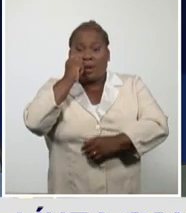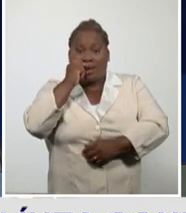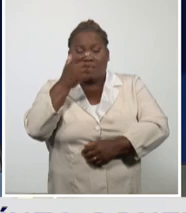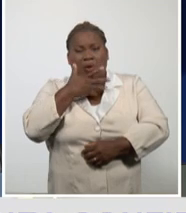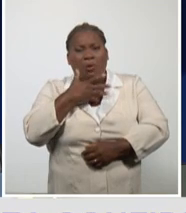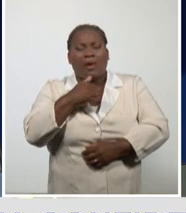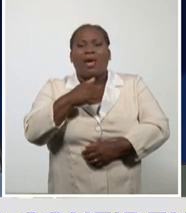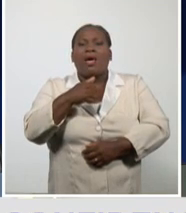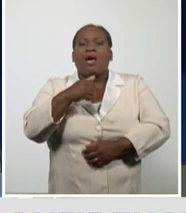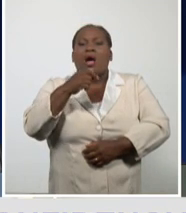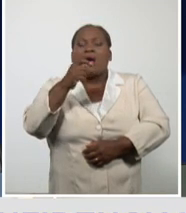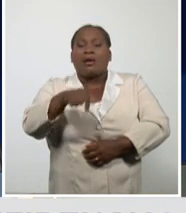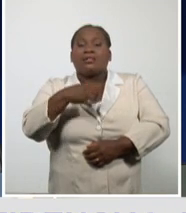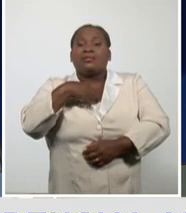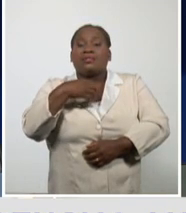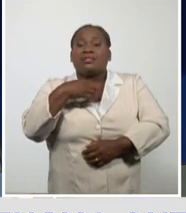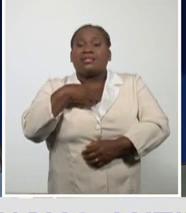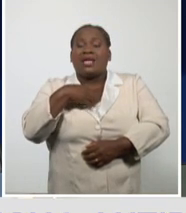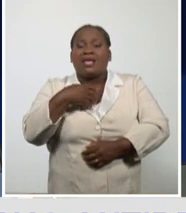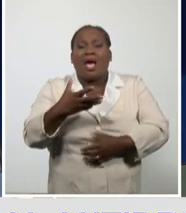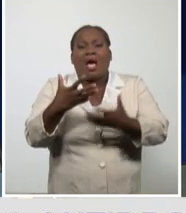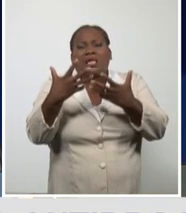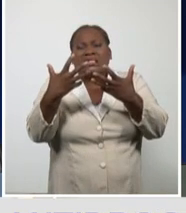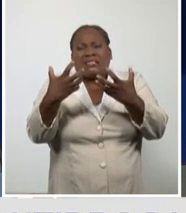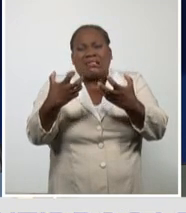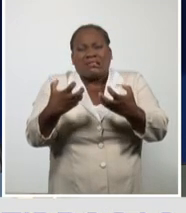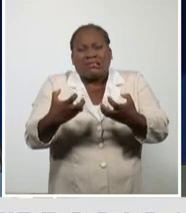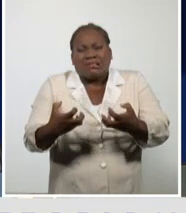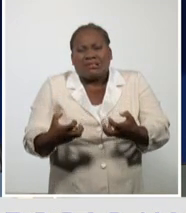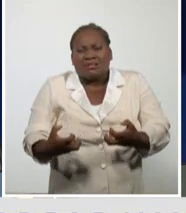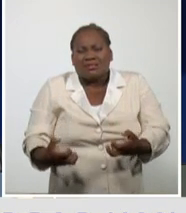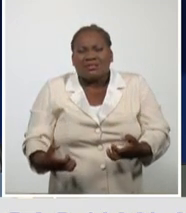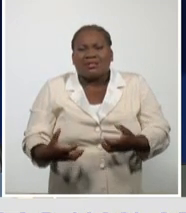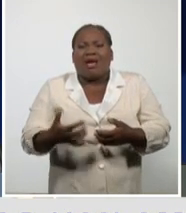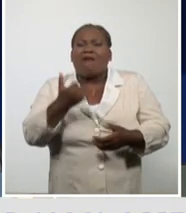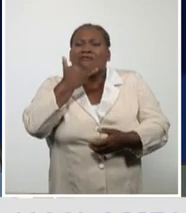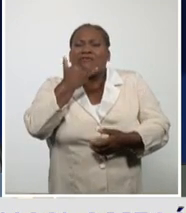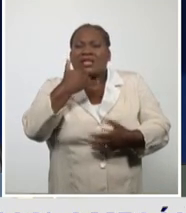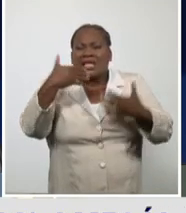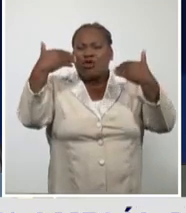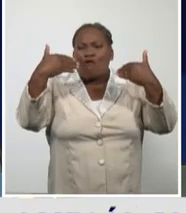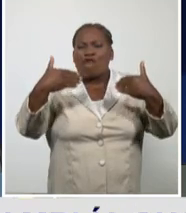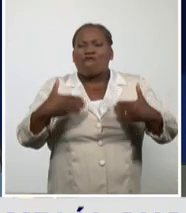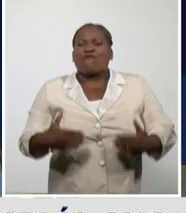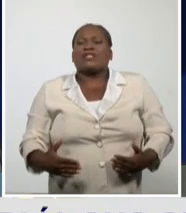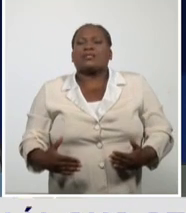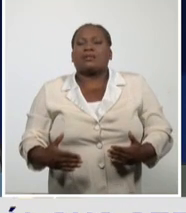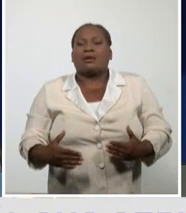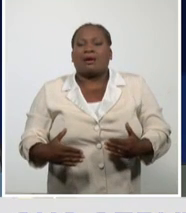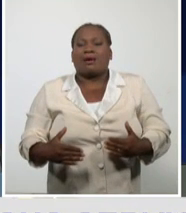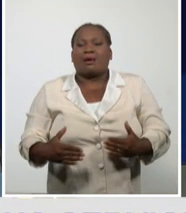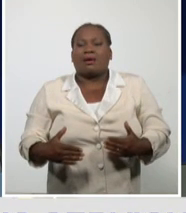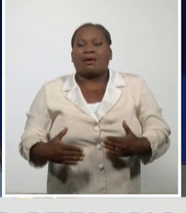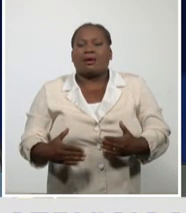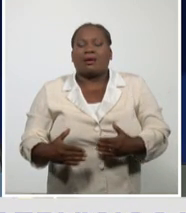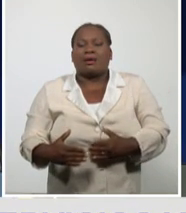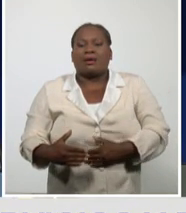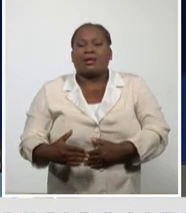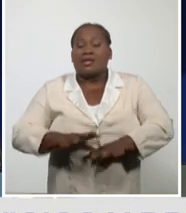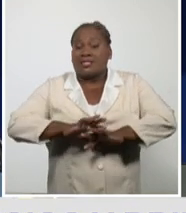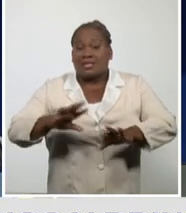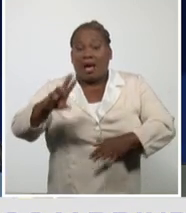que tenía un marcado deterioro físico y nutricional y por lo tanto ya se